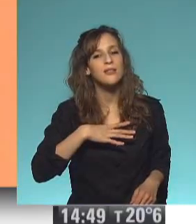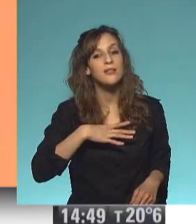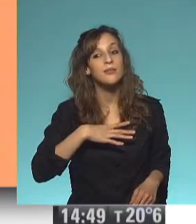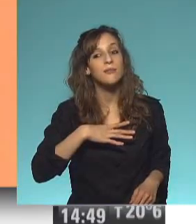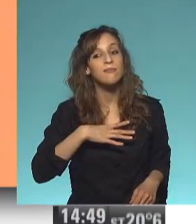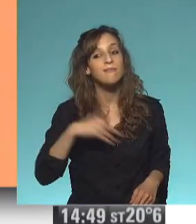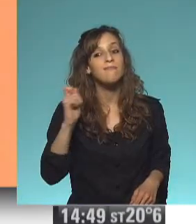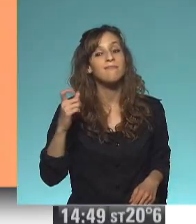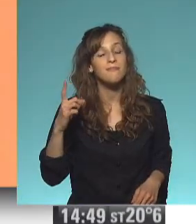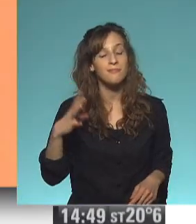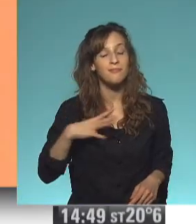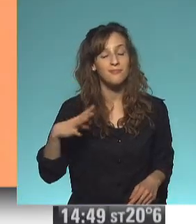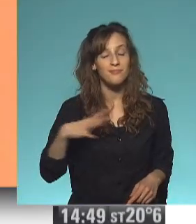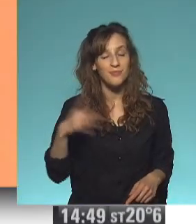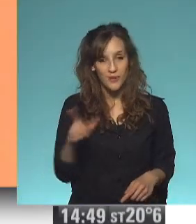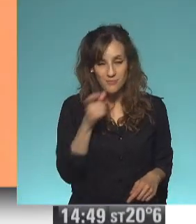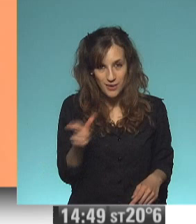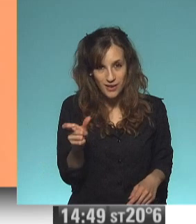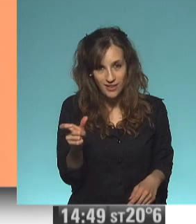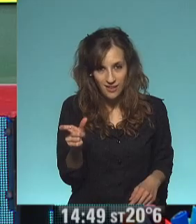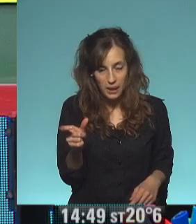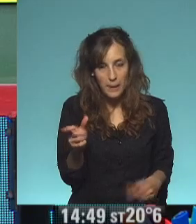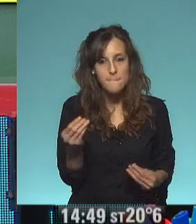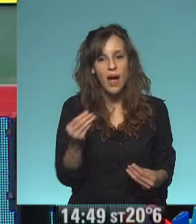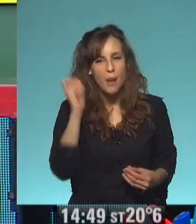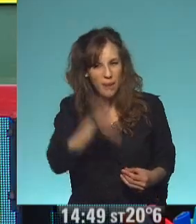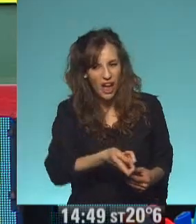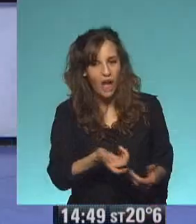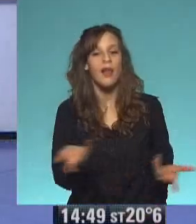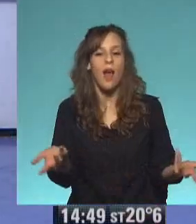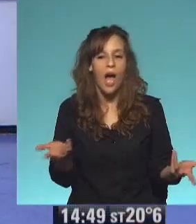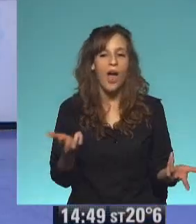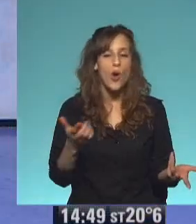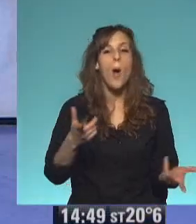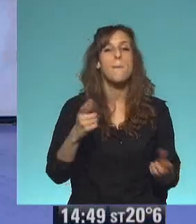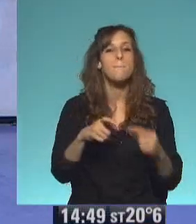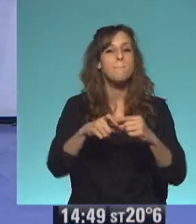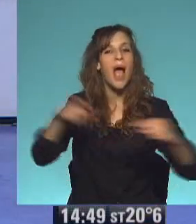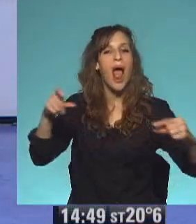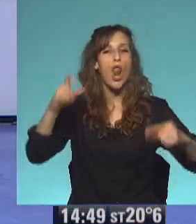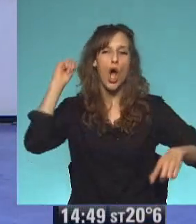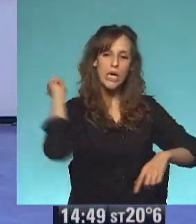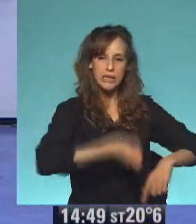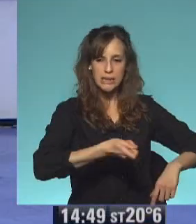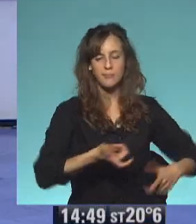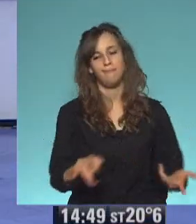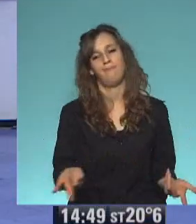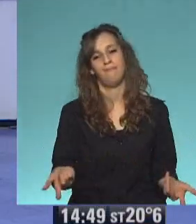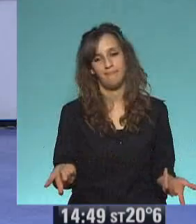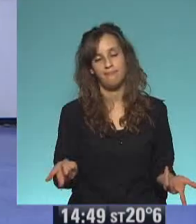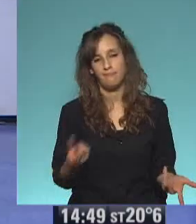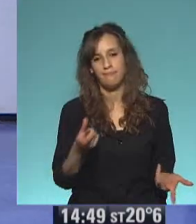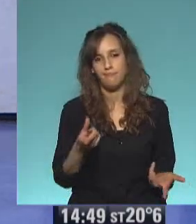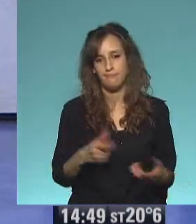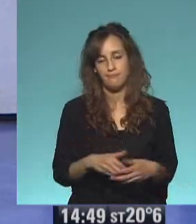¿Al? Era para pegarle. ¡Ay, no! ¡Al palo! Se desesperan en el control, gritan. ¡Palo! Sí, palo, digan palo.